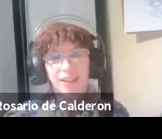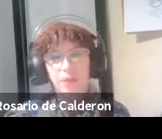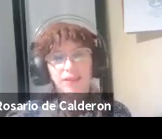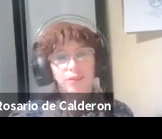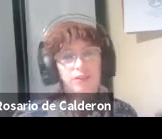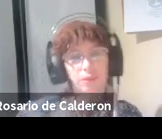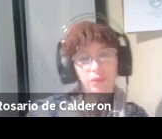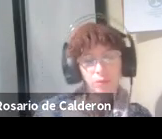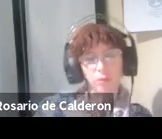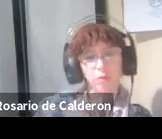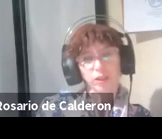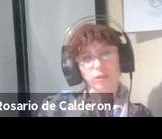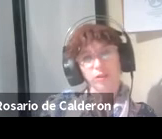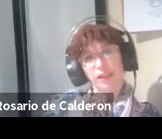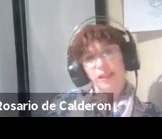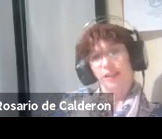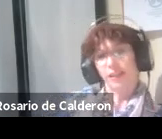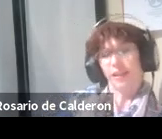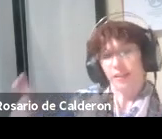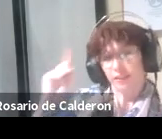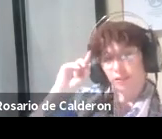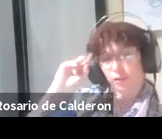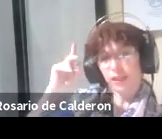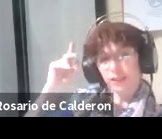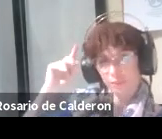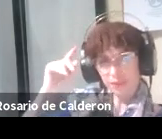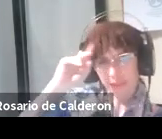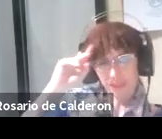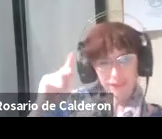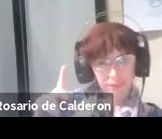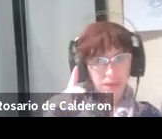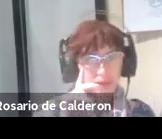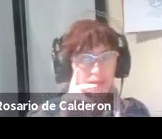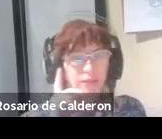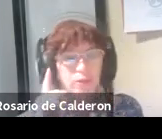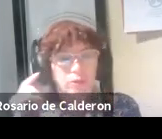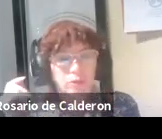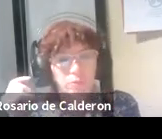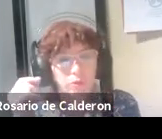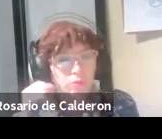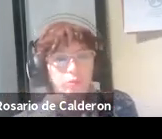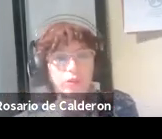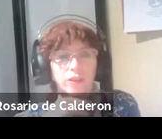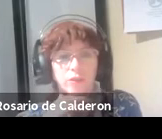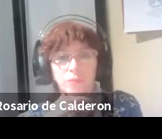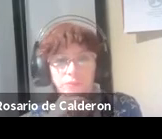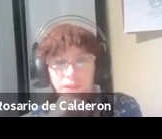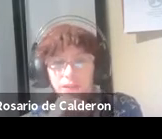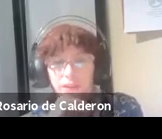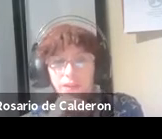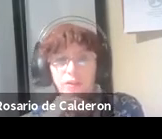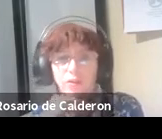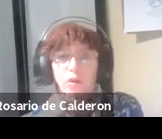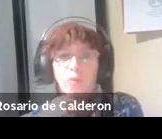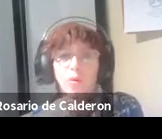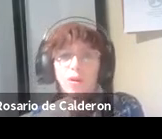qué les pareció este vídeo es muy bonito no es el que imaginé el estimar la introducción pero es muy bonito